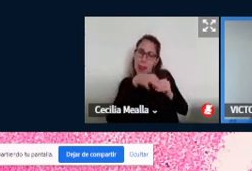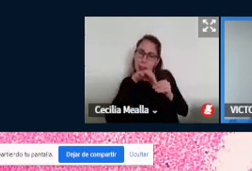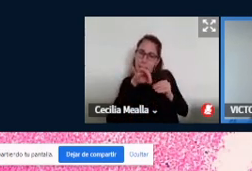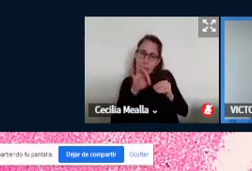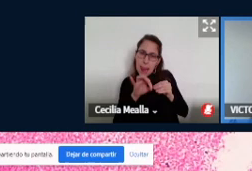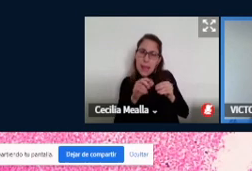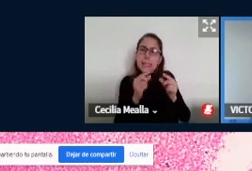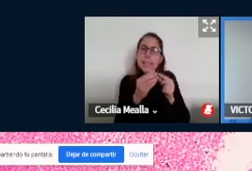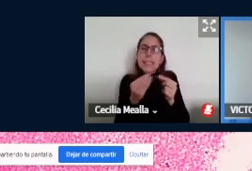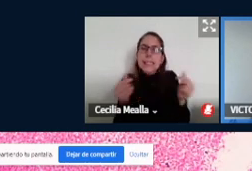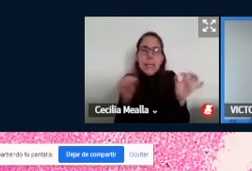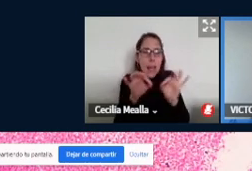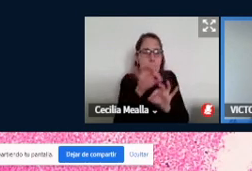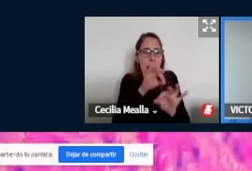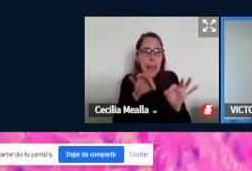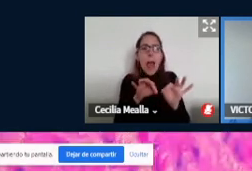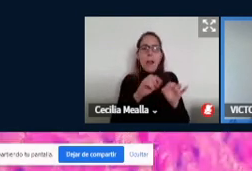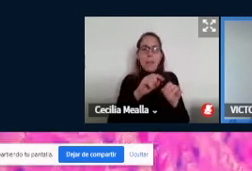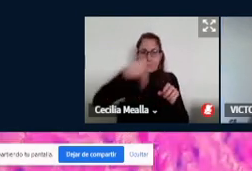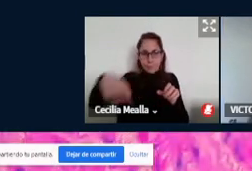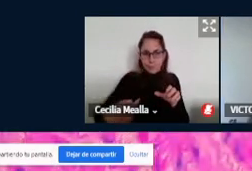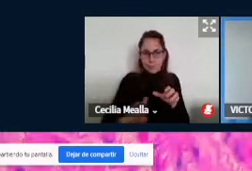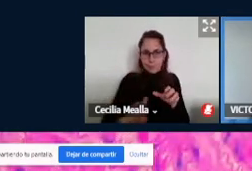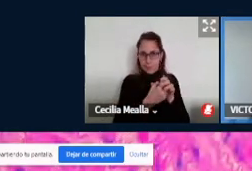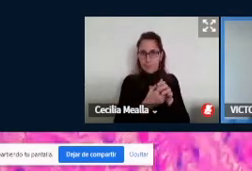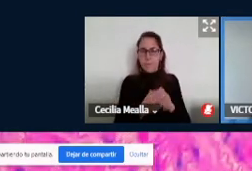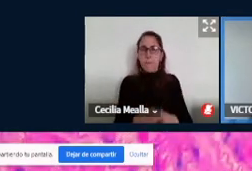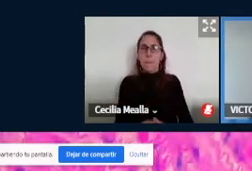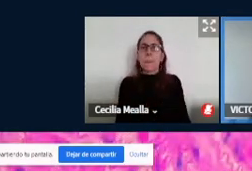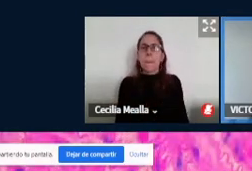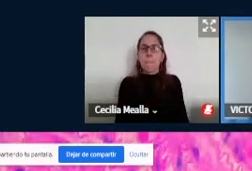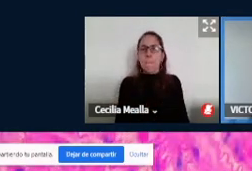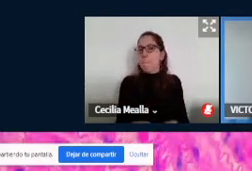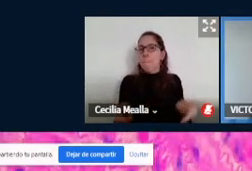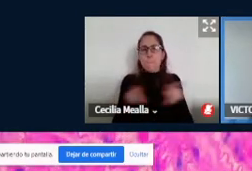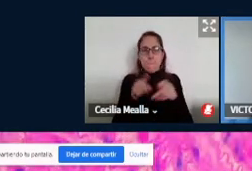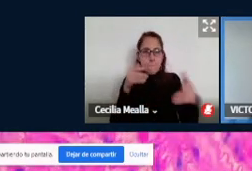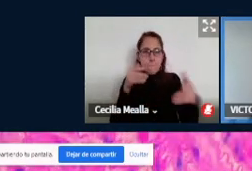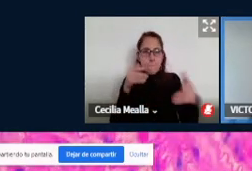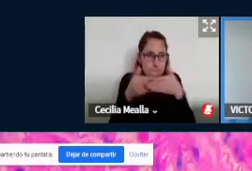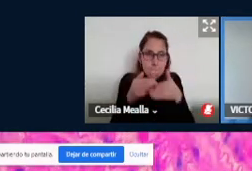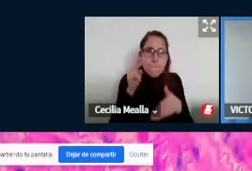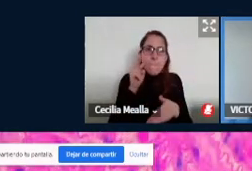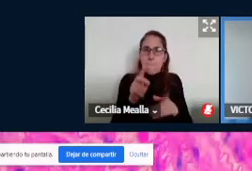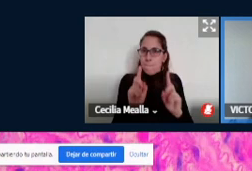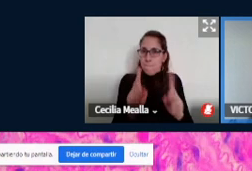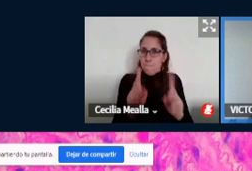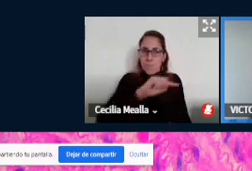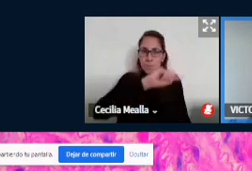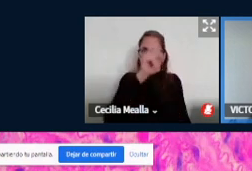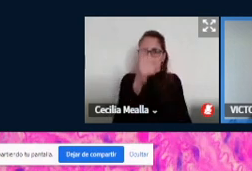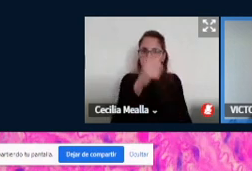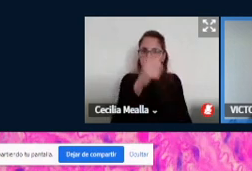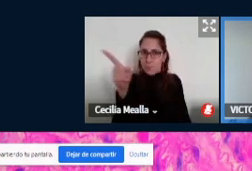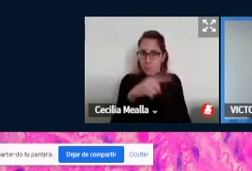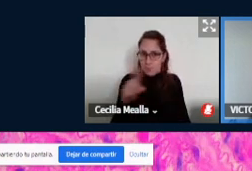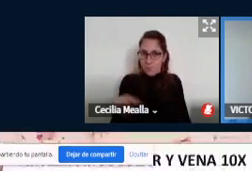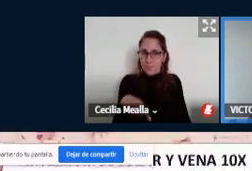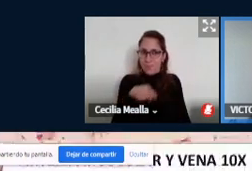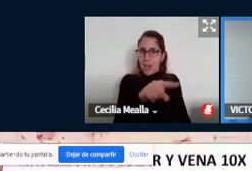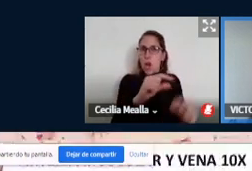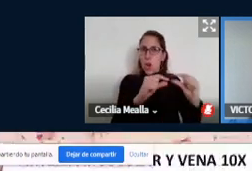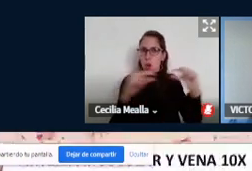los capilares que llegan con el tejido conectivo. Más detalle, lo mismo, ¿sí? Lámina elástica, límite a